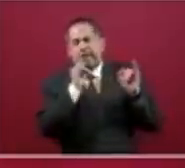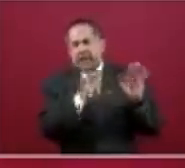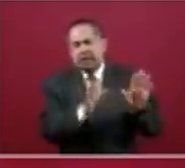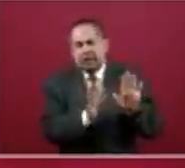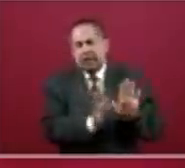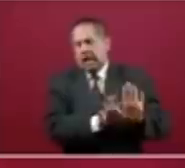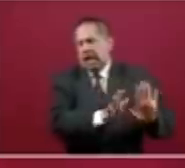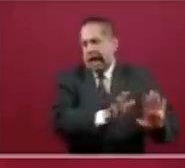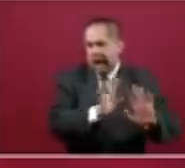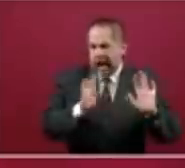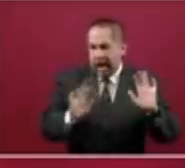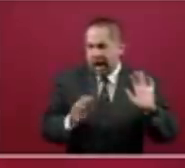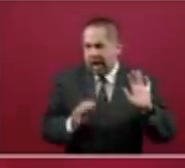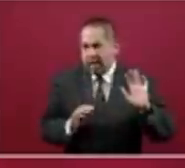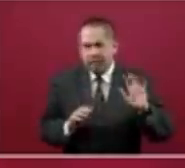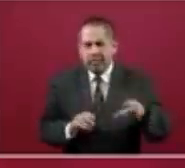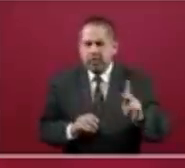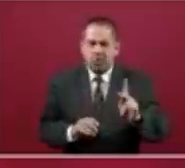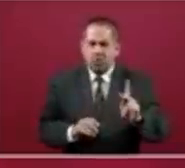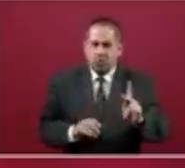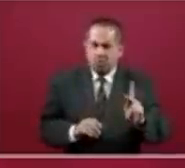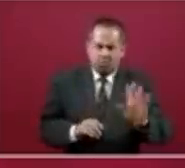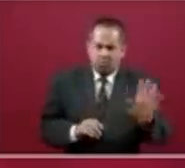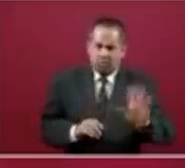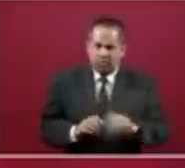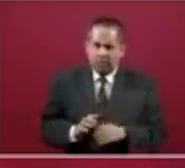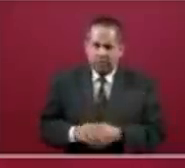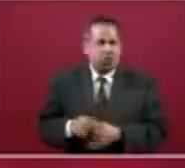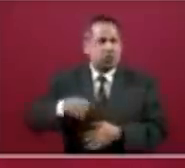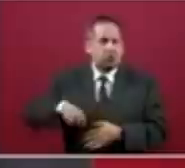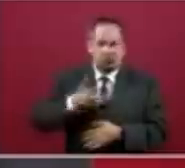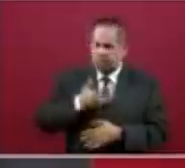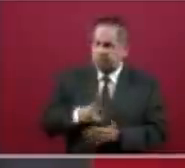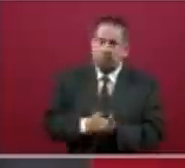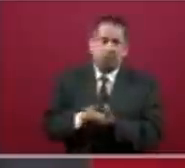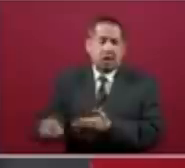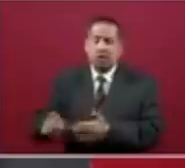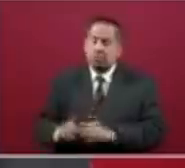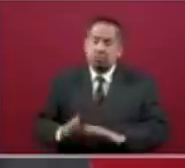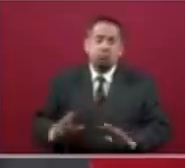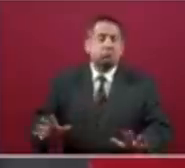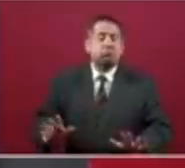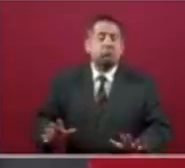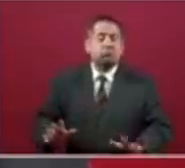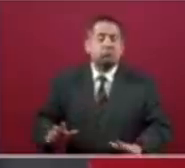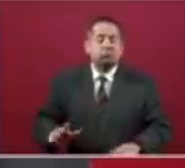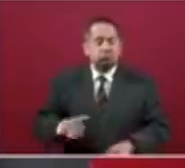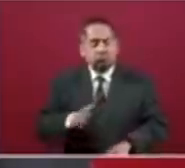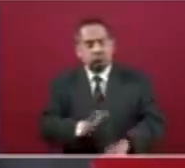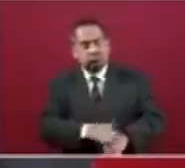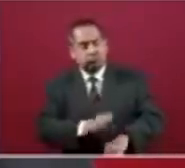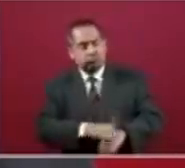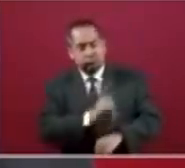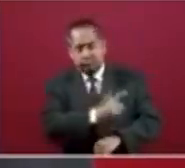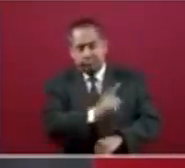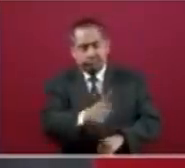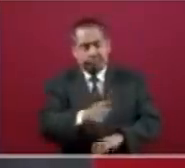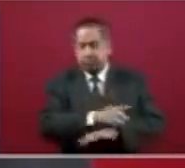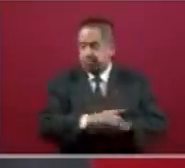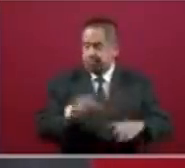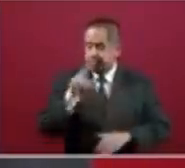autónomos, pero pues tenemos derecho a señalar ciertas